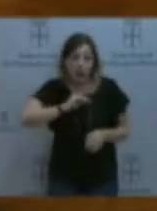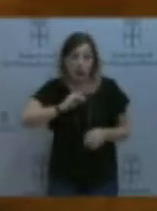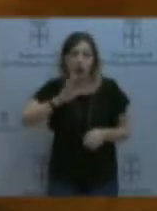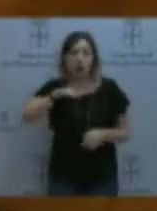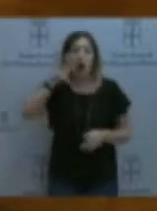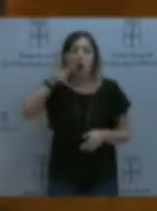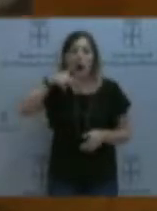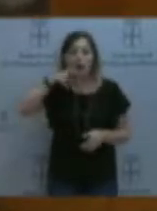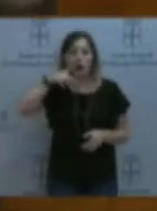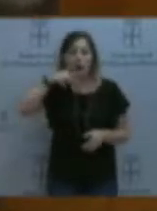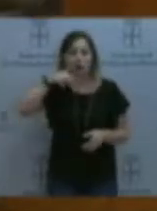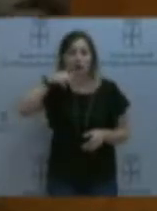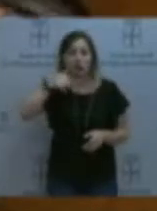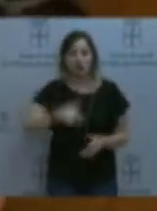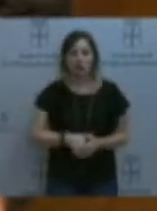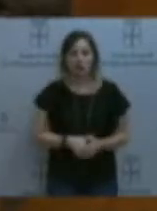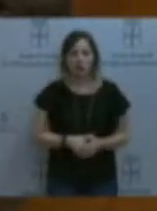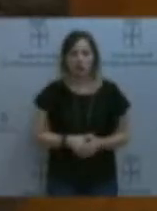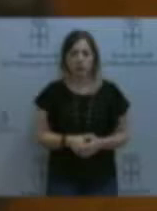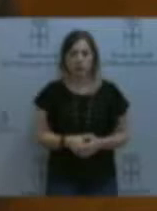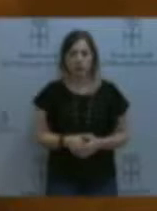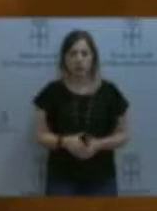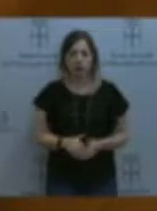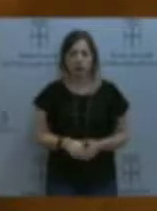Sí, creo que puedo hacerlo. Y aquí,